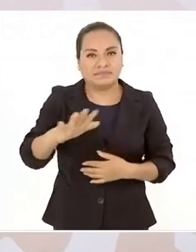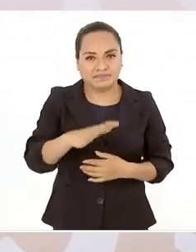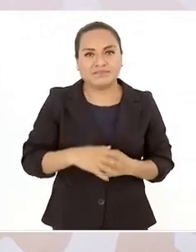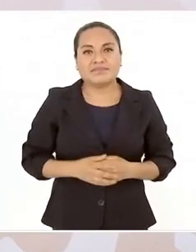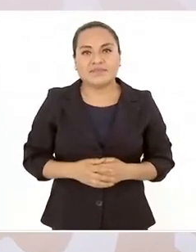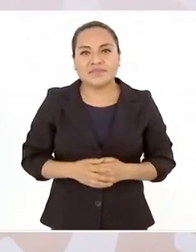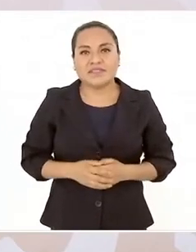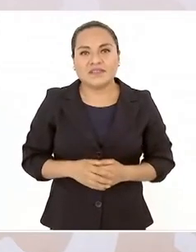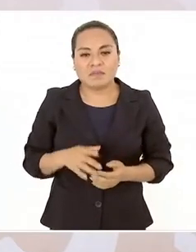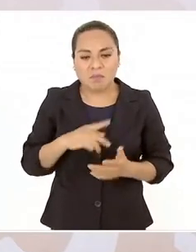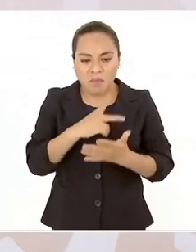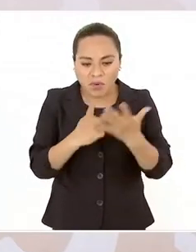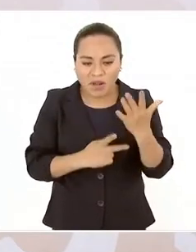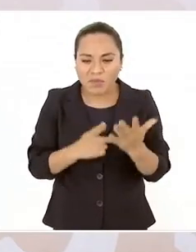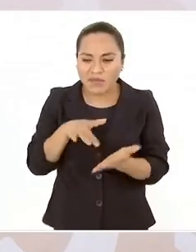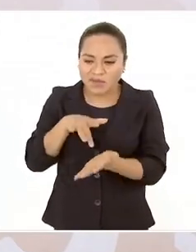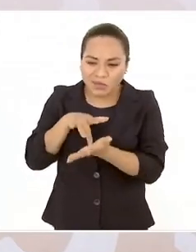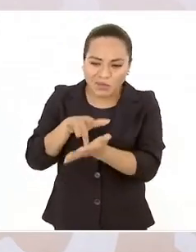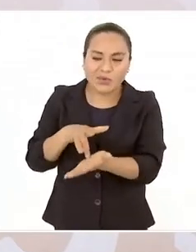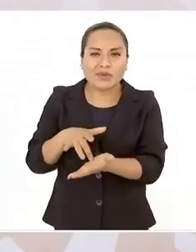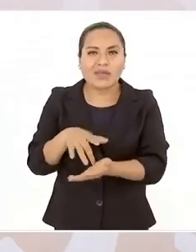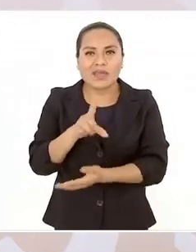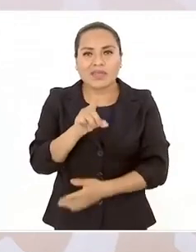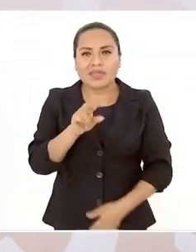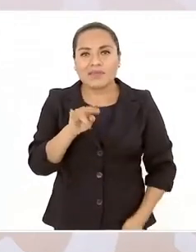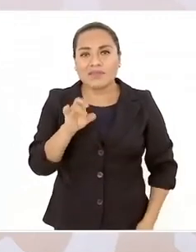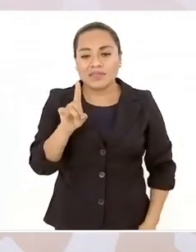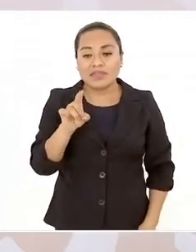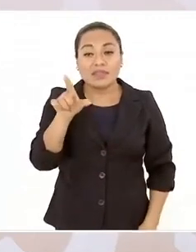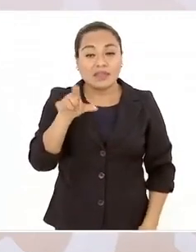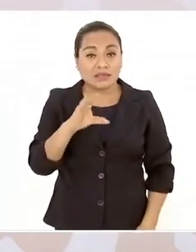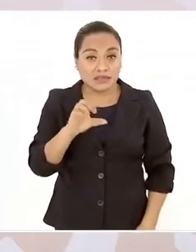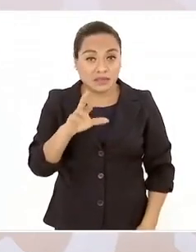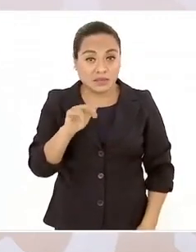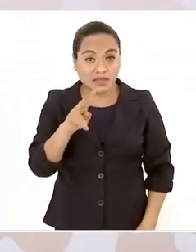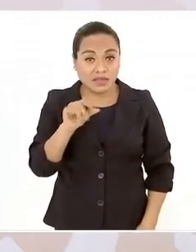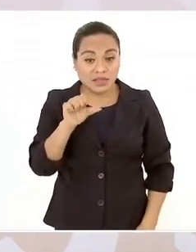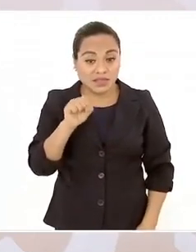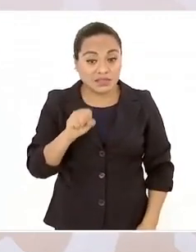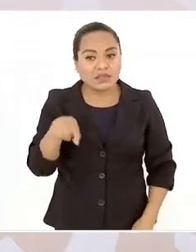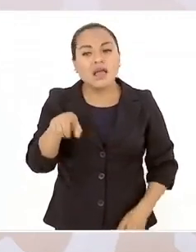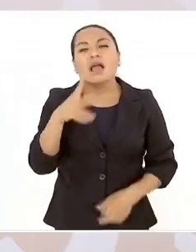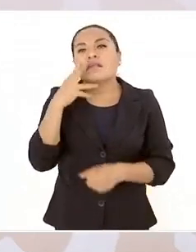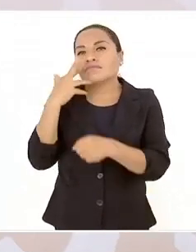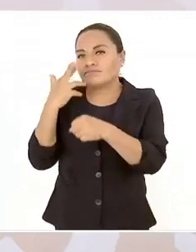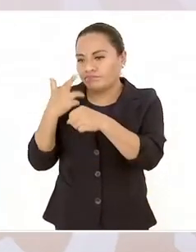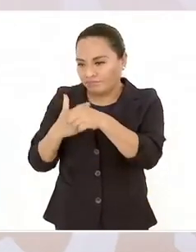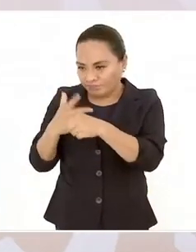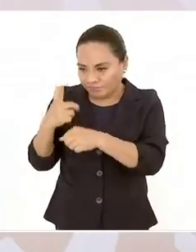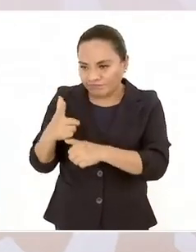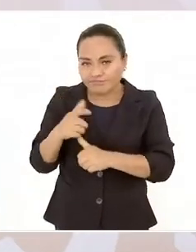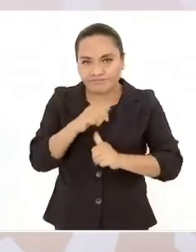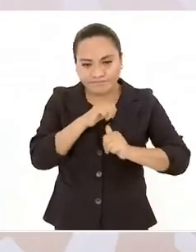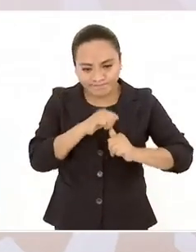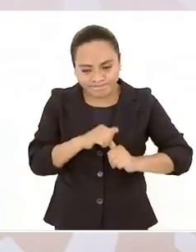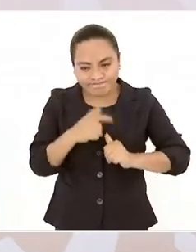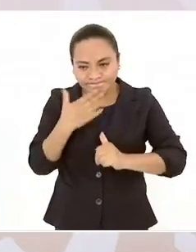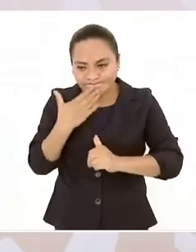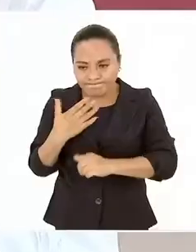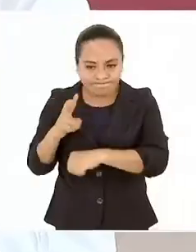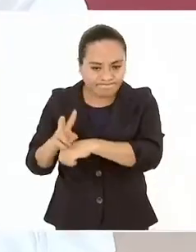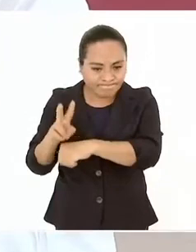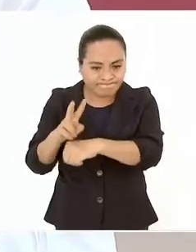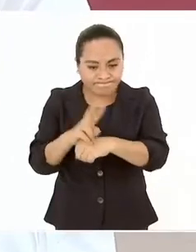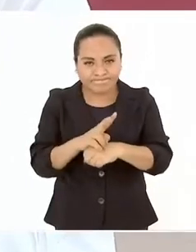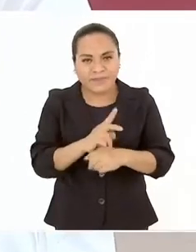Qué bien que David Cervantes está a cargo de los programas de vivienda y todos los